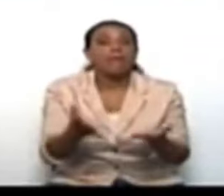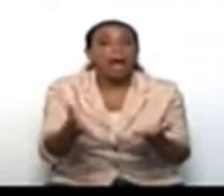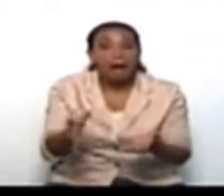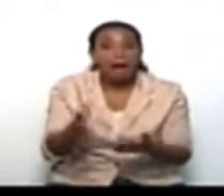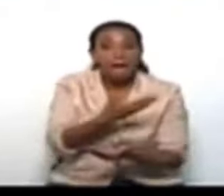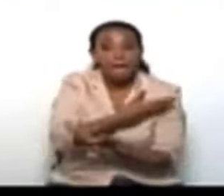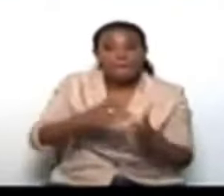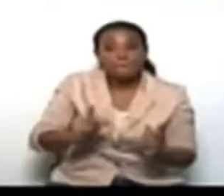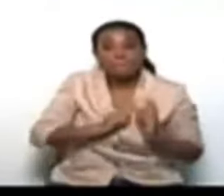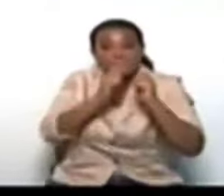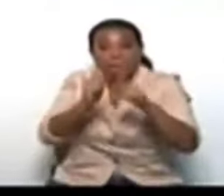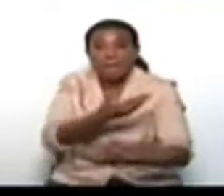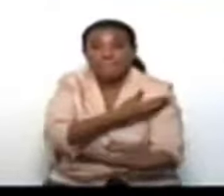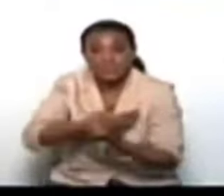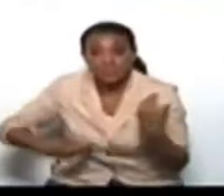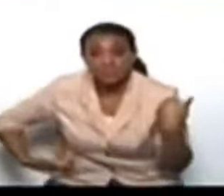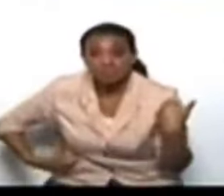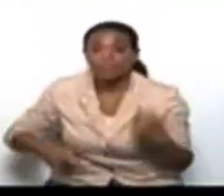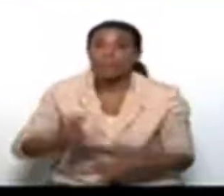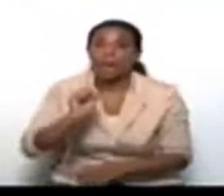productivas de Venezuela